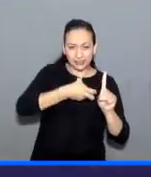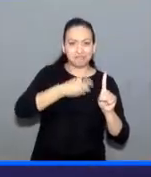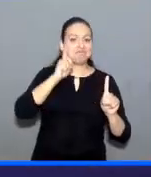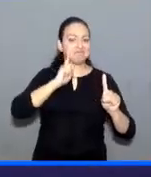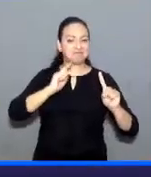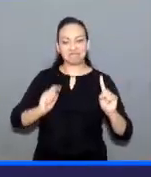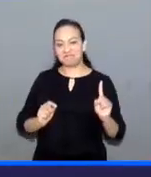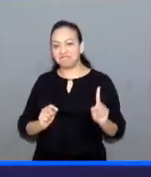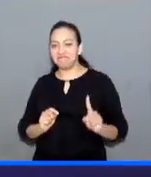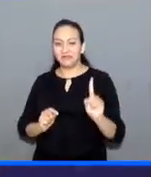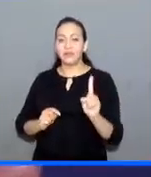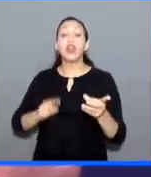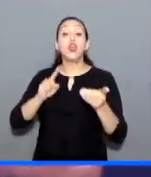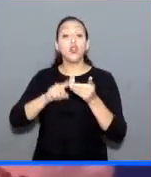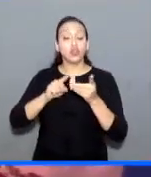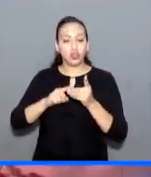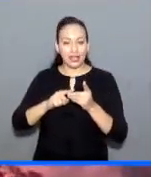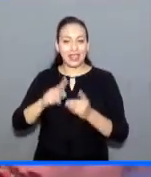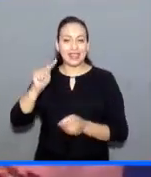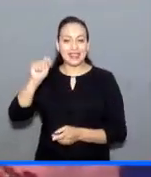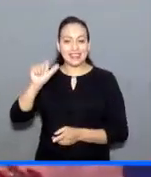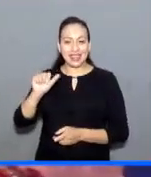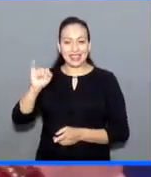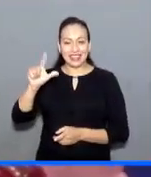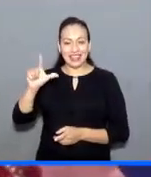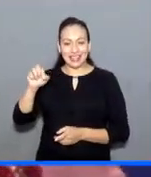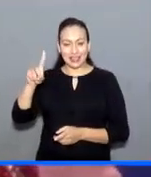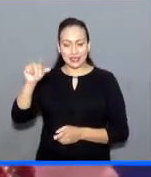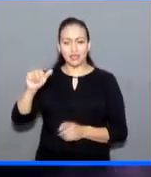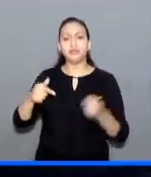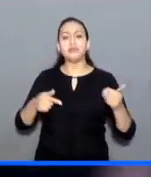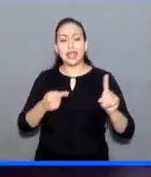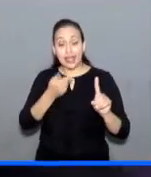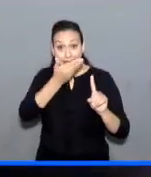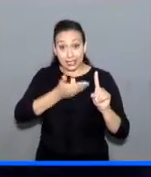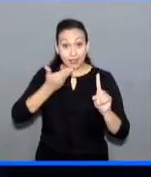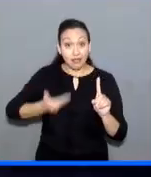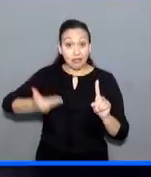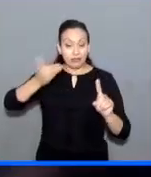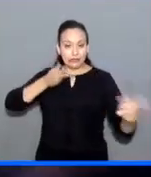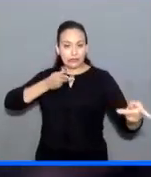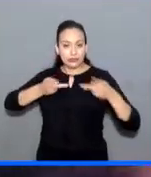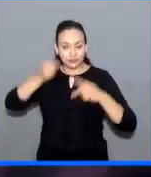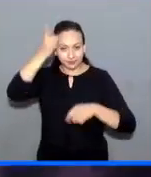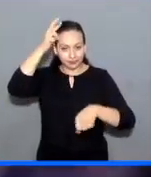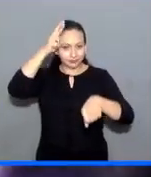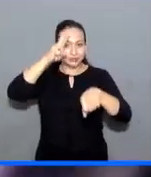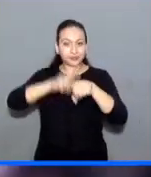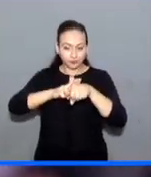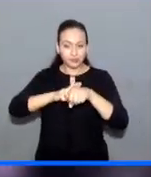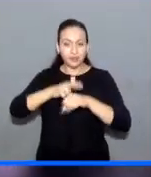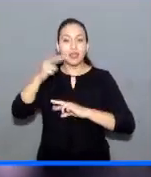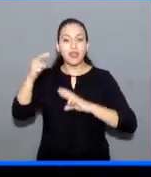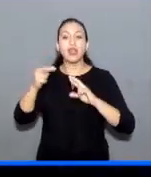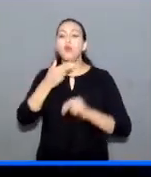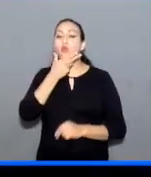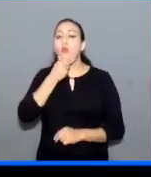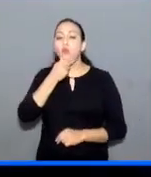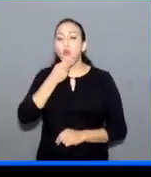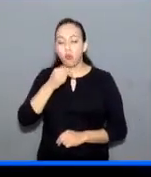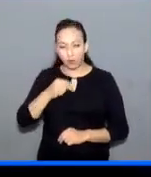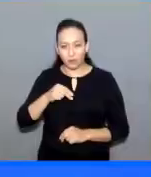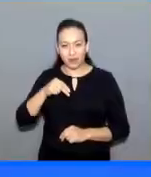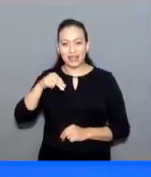en Bangkok, Tailandia. Durante la etapa de preparación del concurso, el director regional del certamen, Nawat